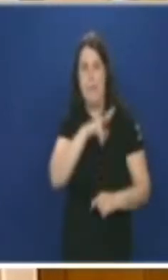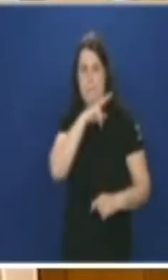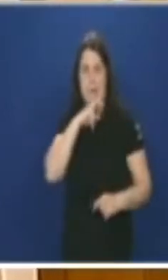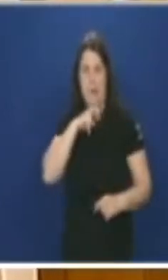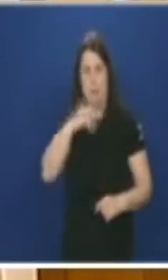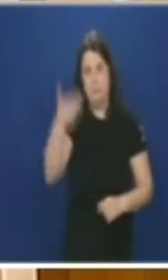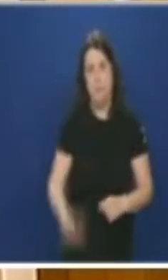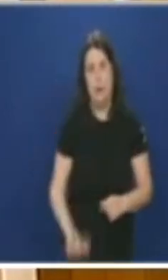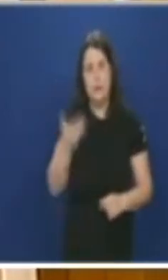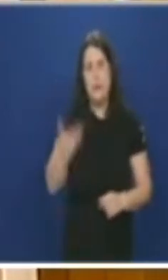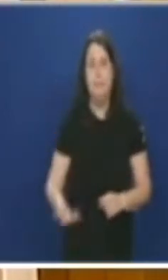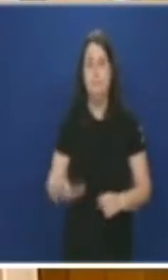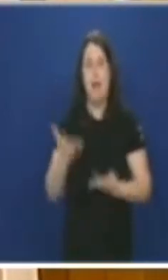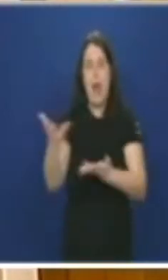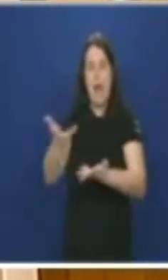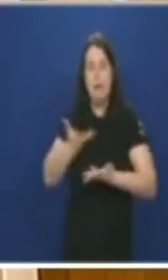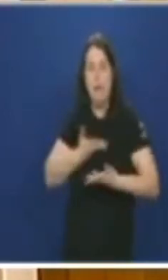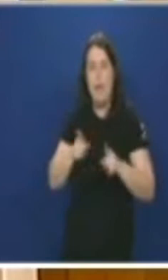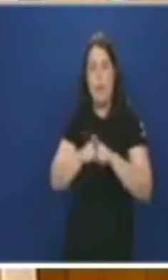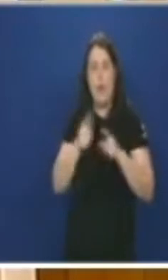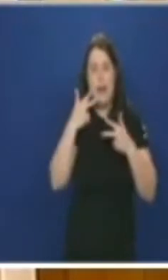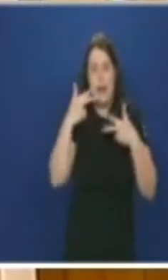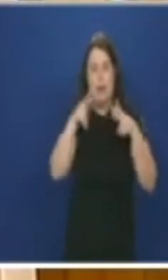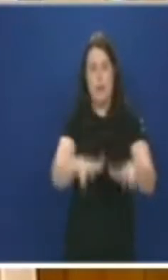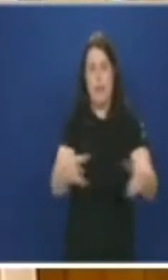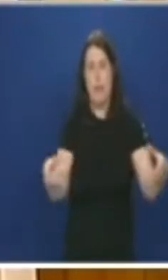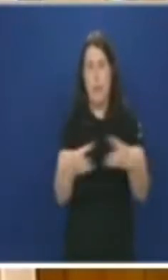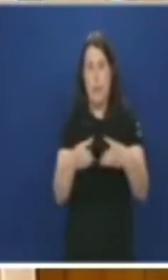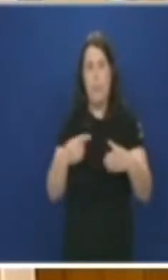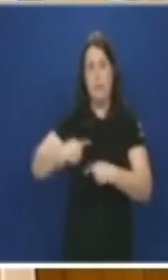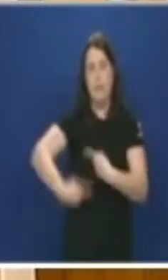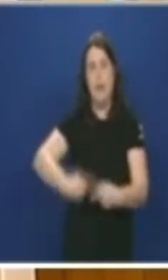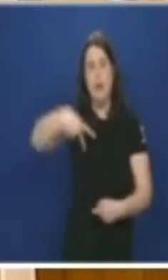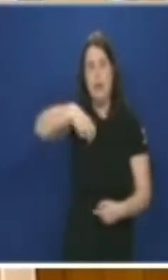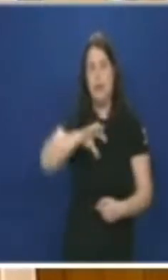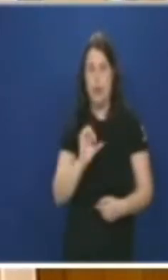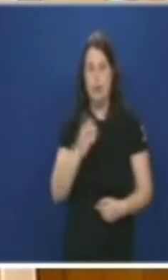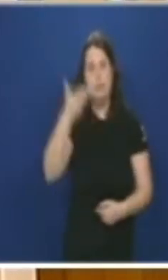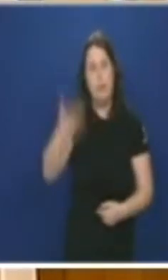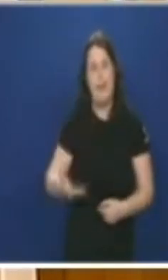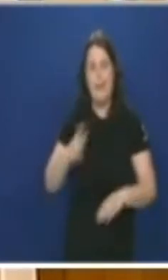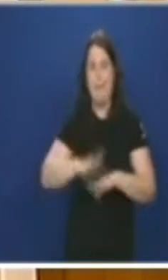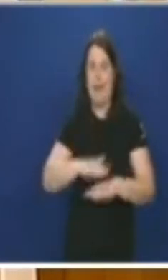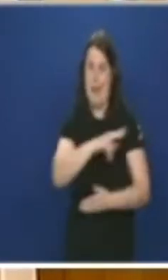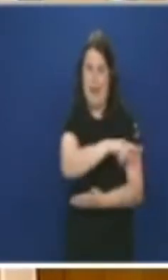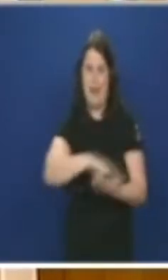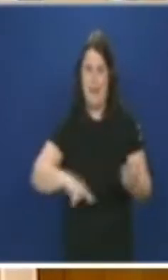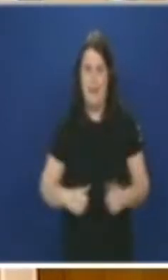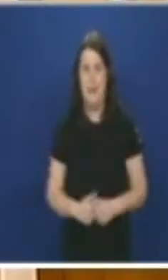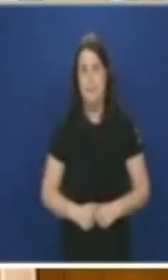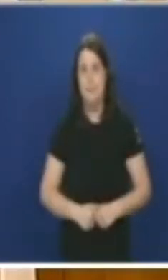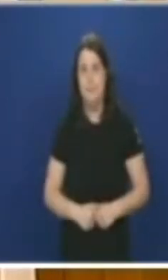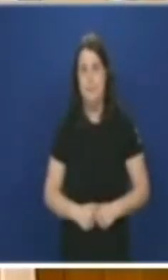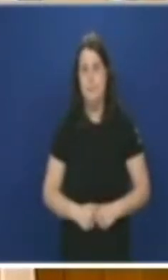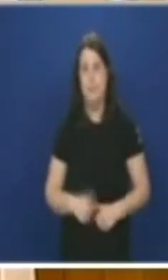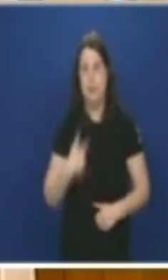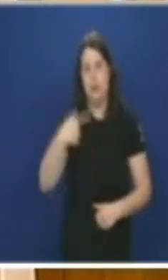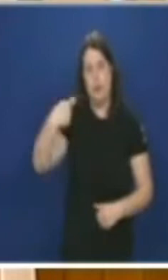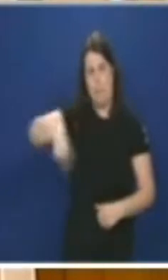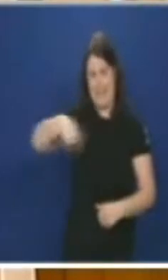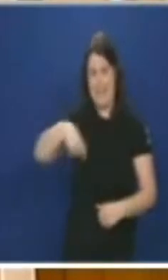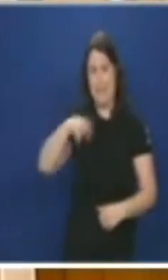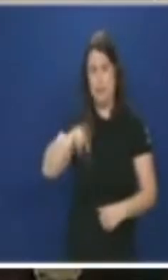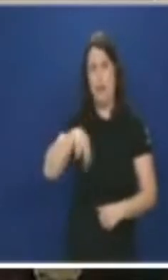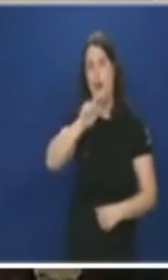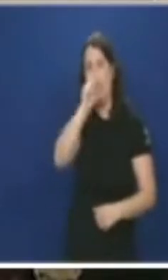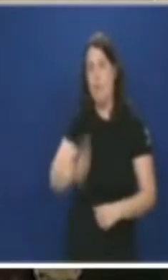que axudan ao recoñecemento desta xeración nos fundamental para a nosa Galicia. Como presidenta da Fundación